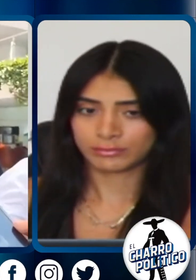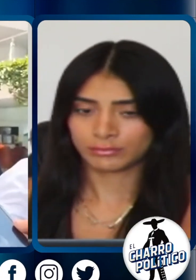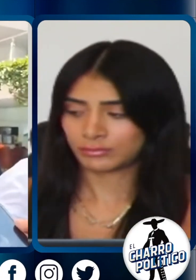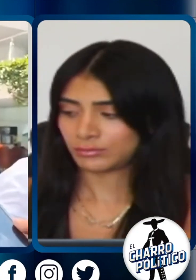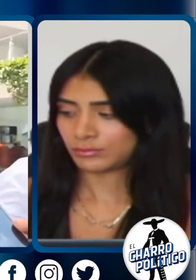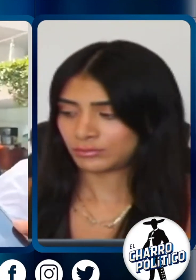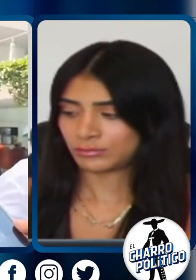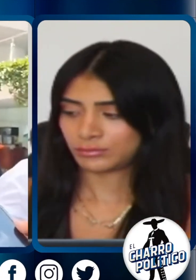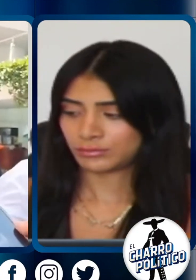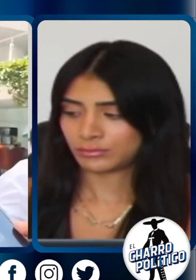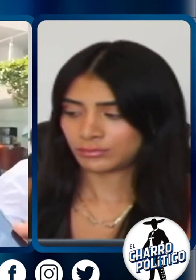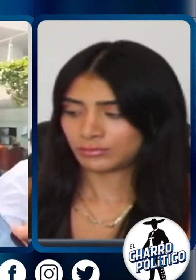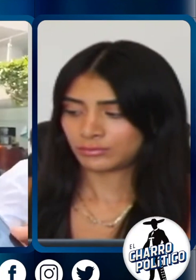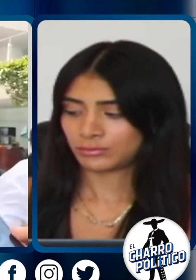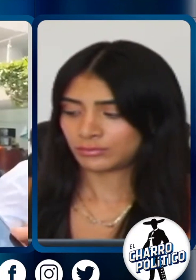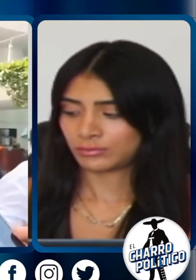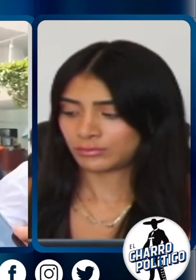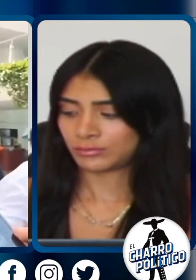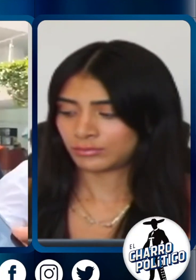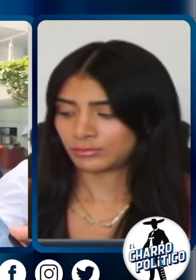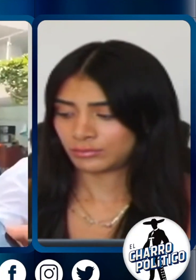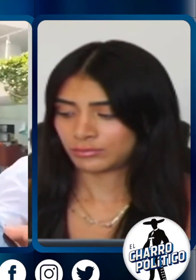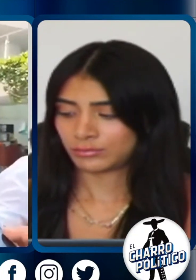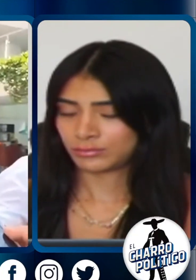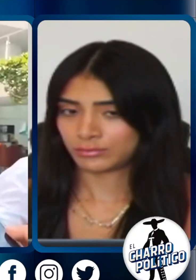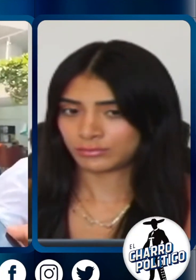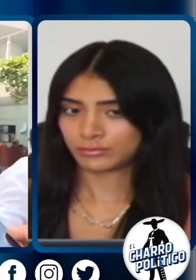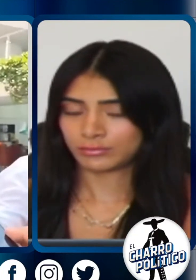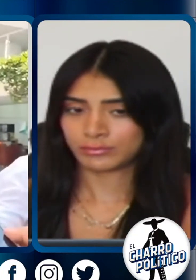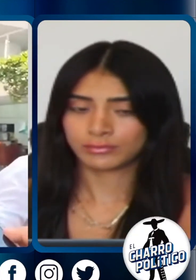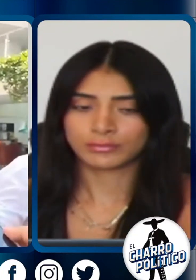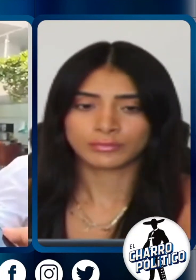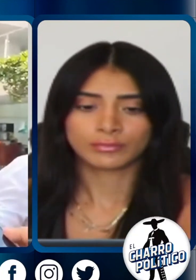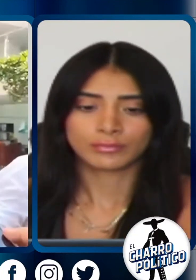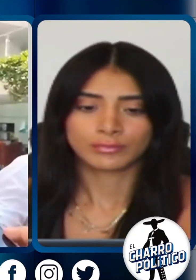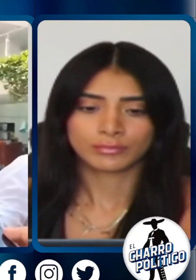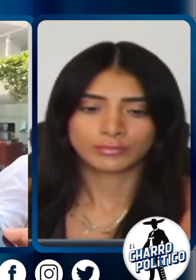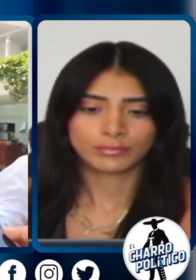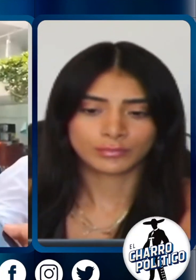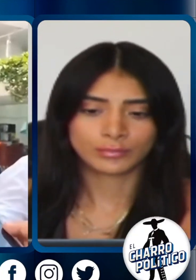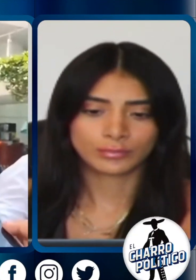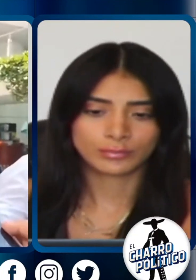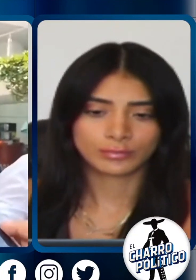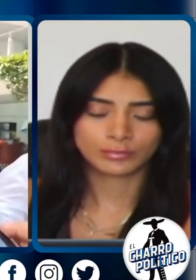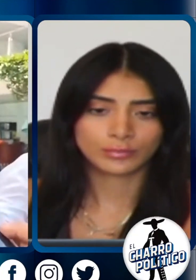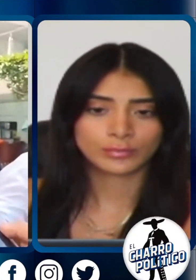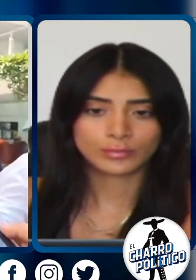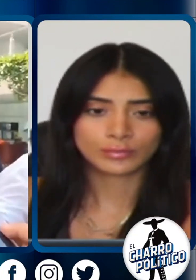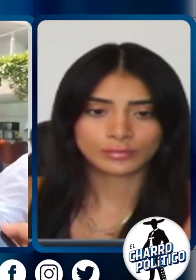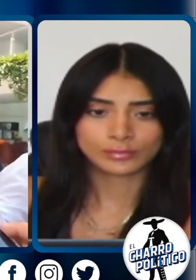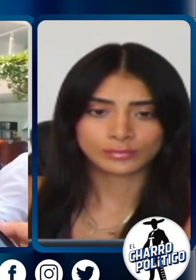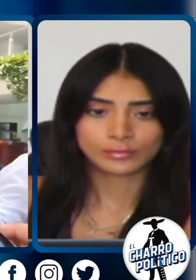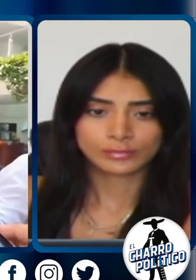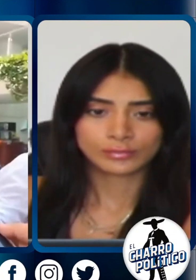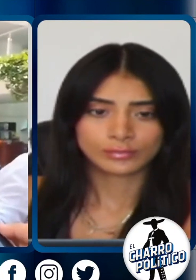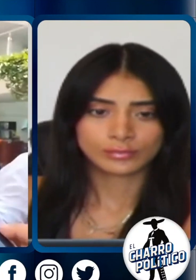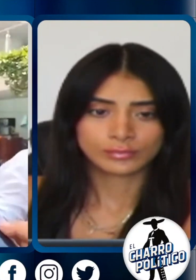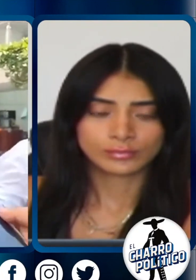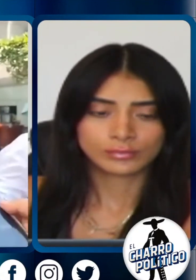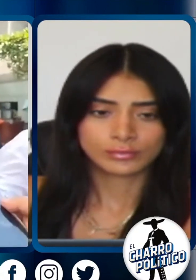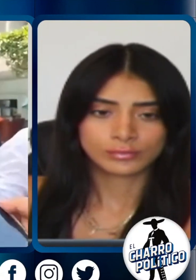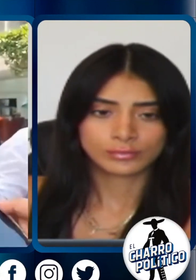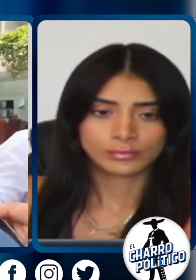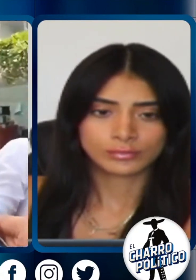muy claras, que es la licencia o la renuncia a los cargos. Tan es así que la doctora Claudia Sheinbaum,